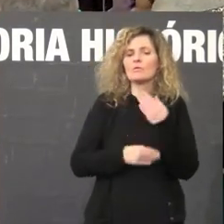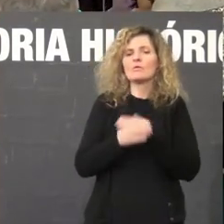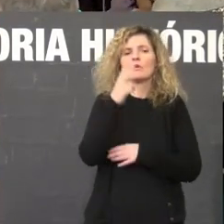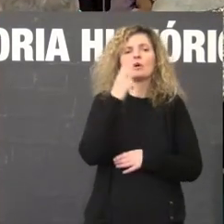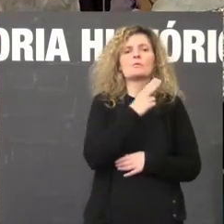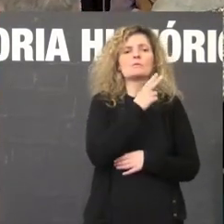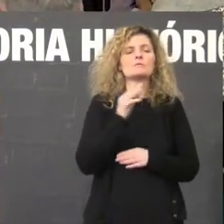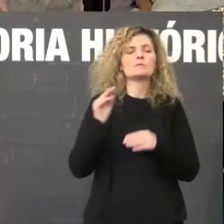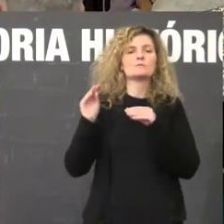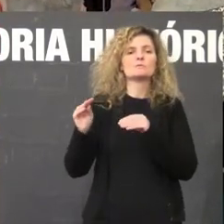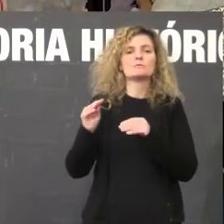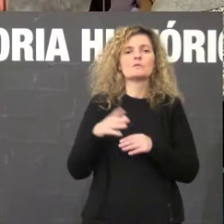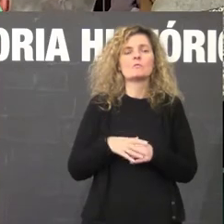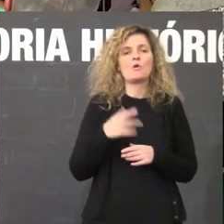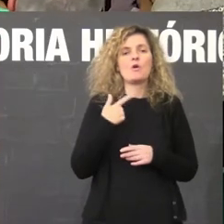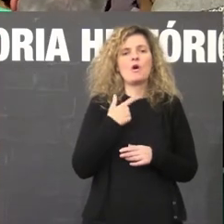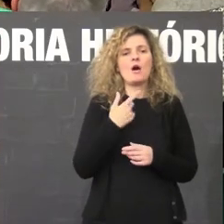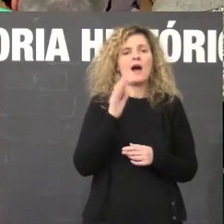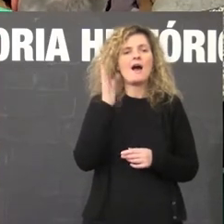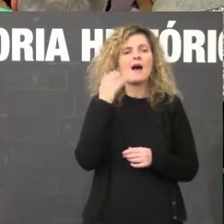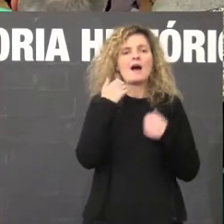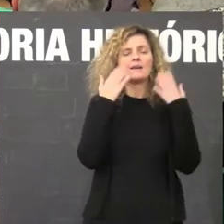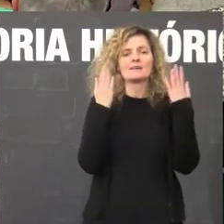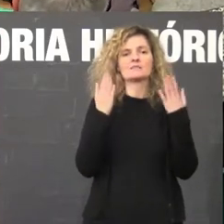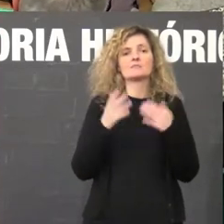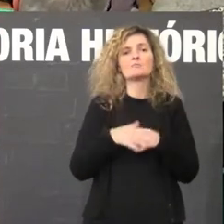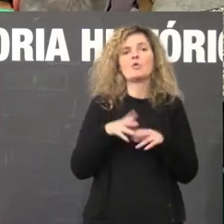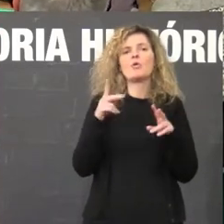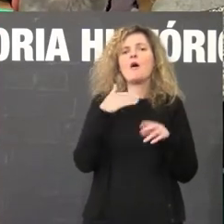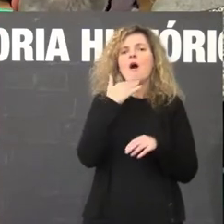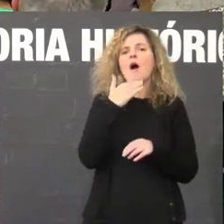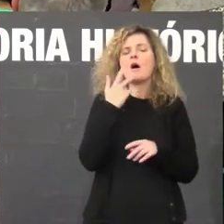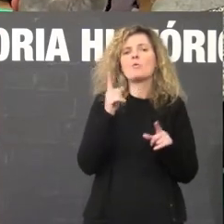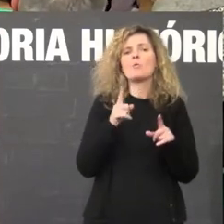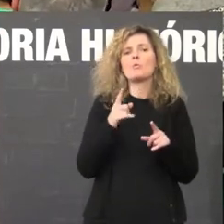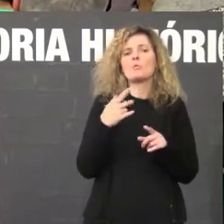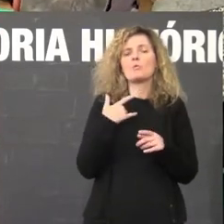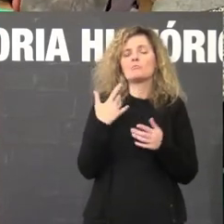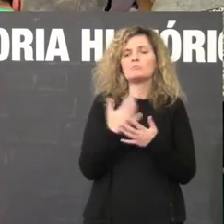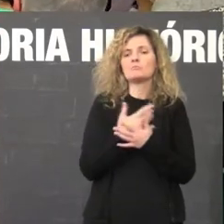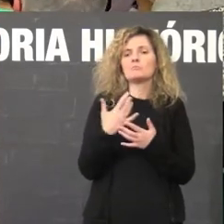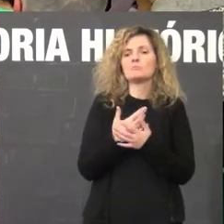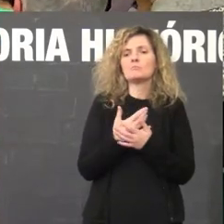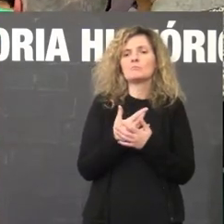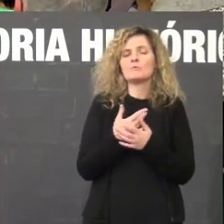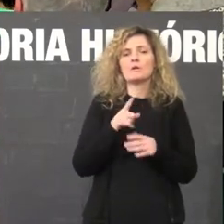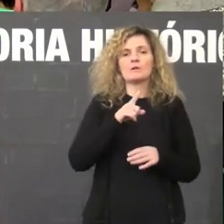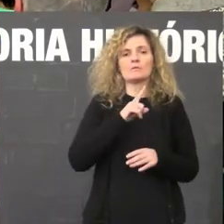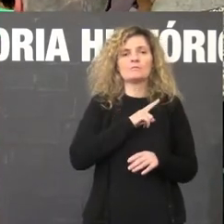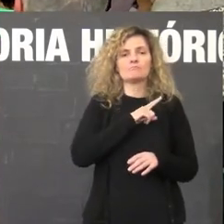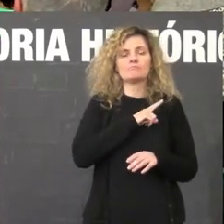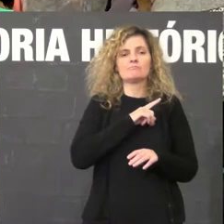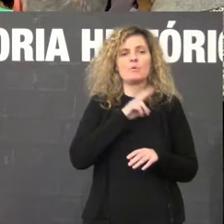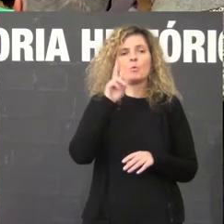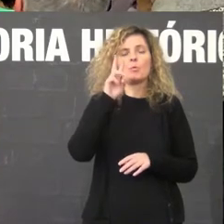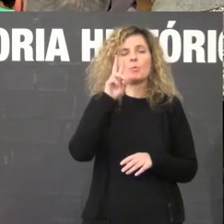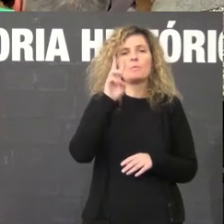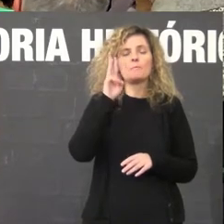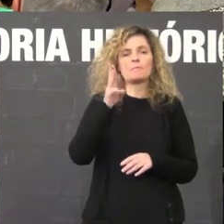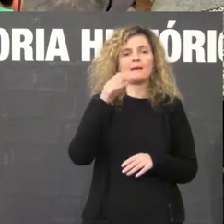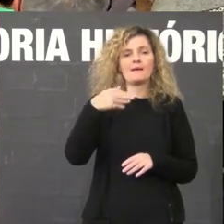compromiso co anarquismo, algo que non impediu, según teño entendido, que militaras na UPG, na